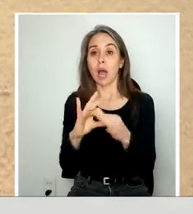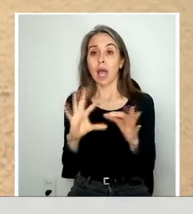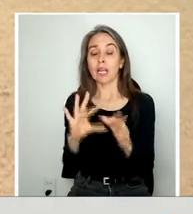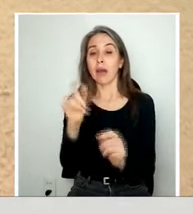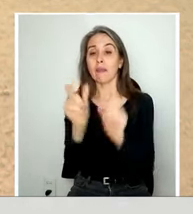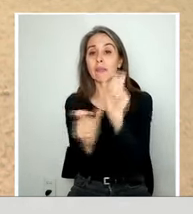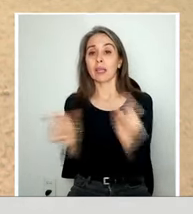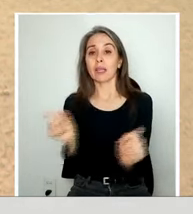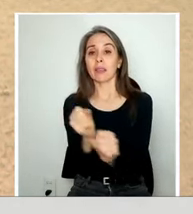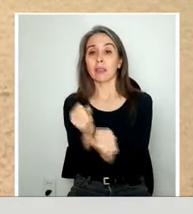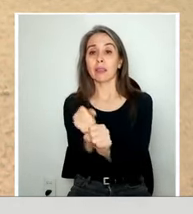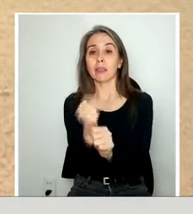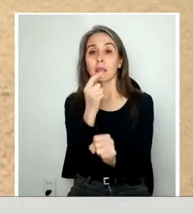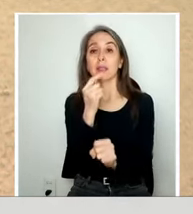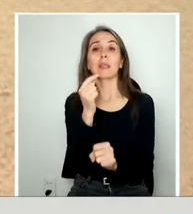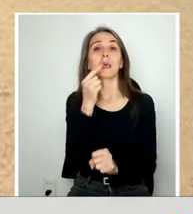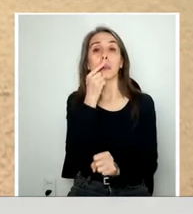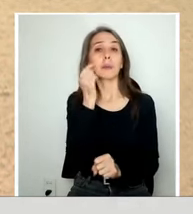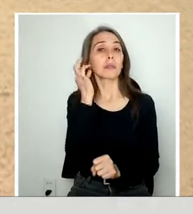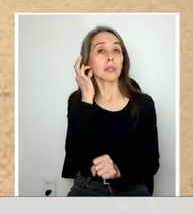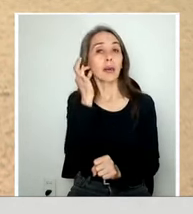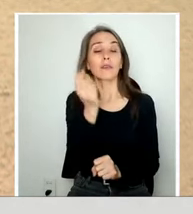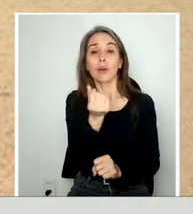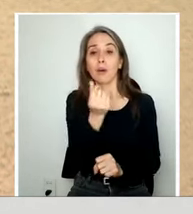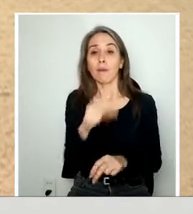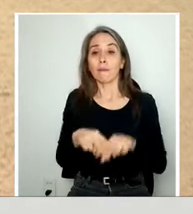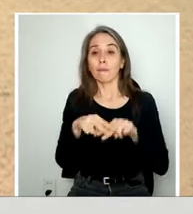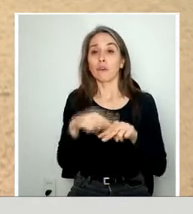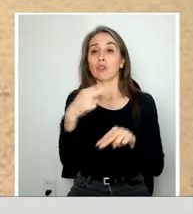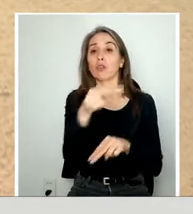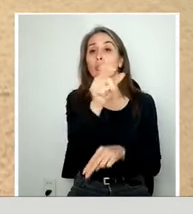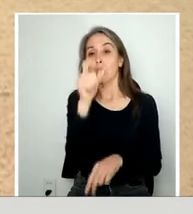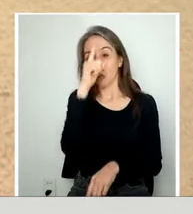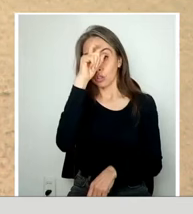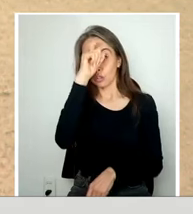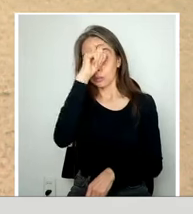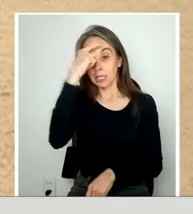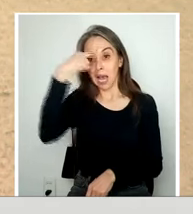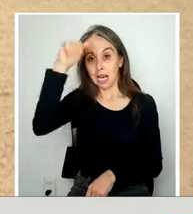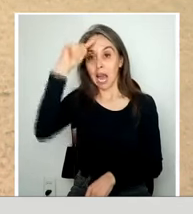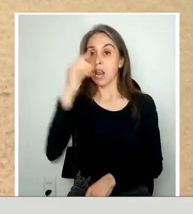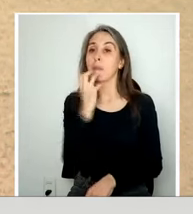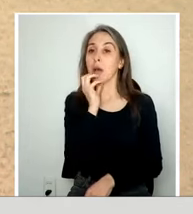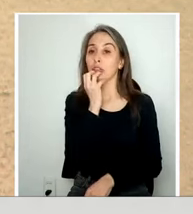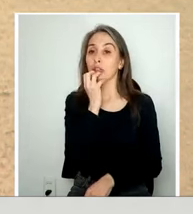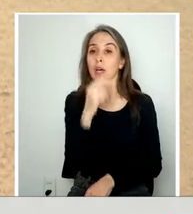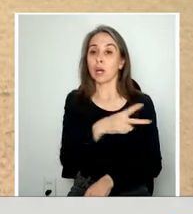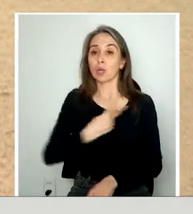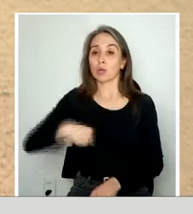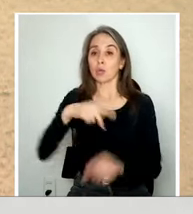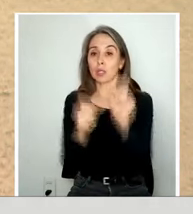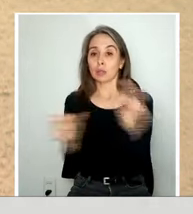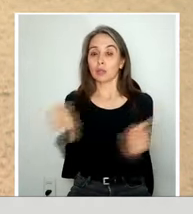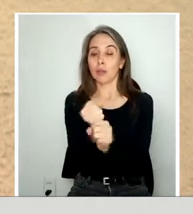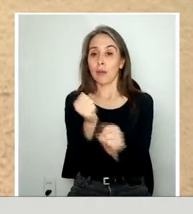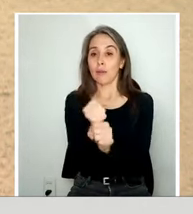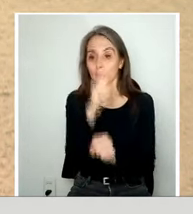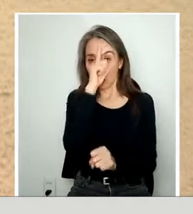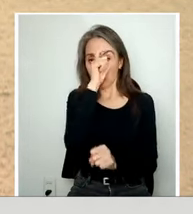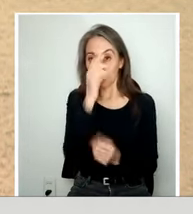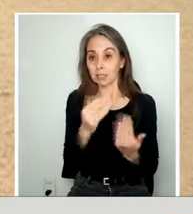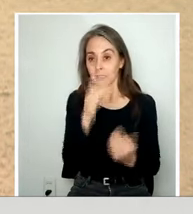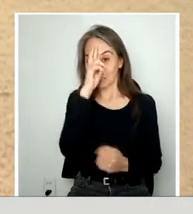y los recursos del hospital de calama de la región de antofagasta nuestros trabajadores requieren el respeto que